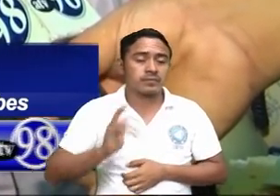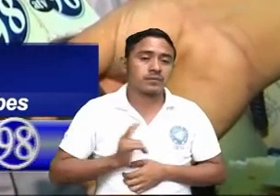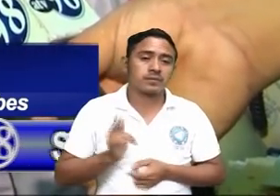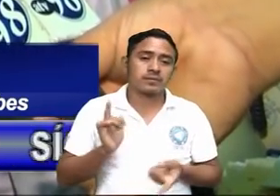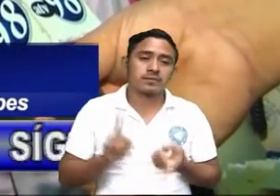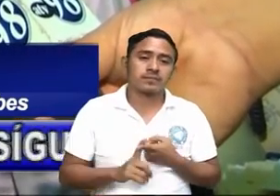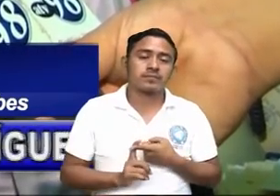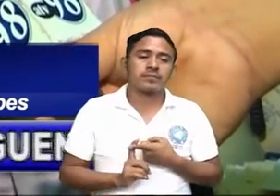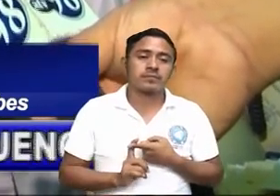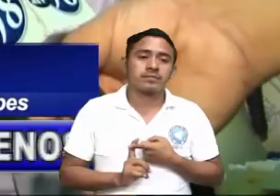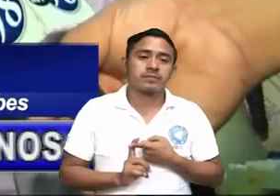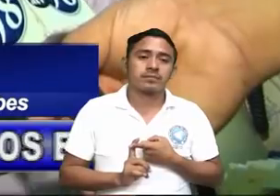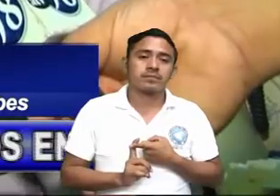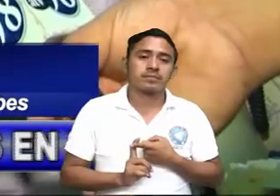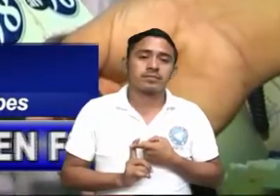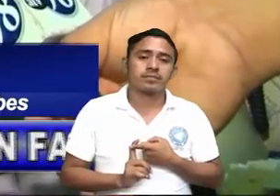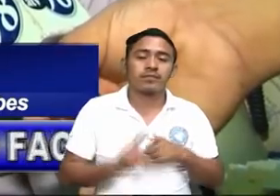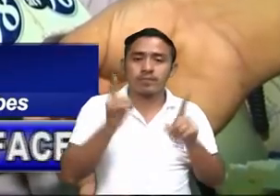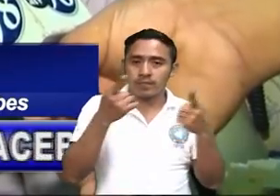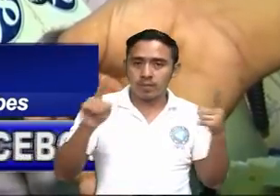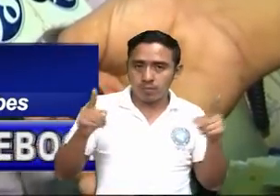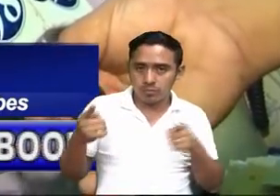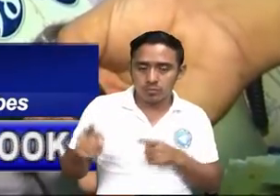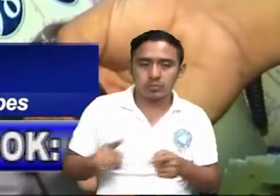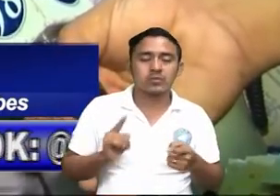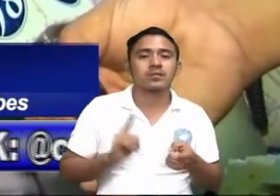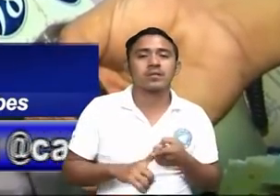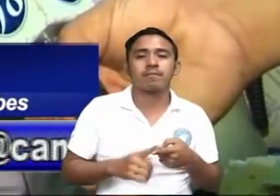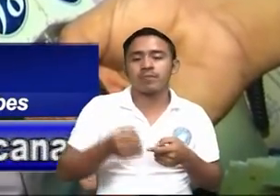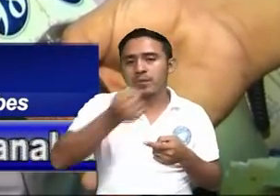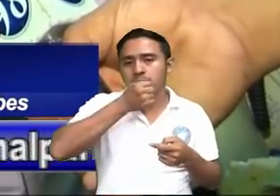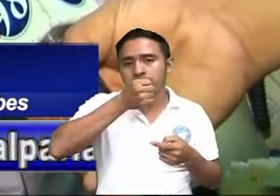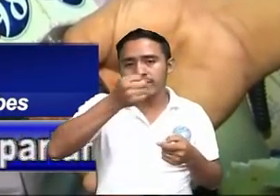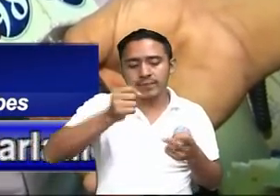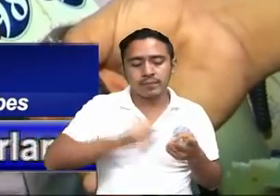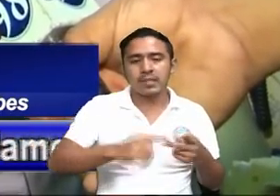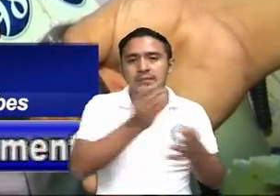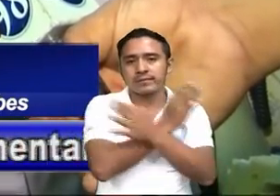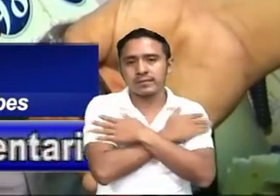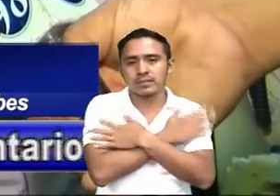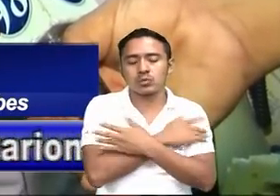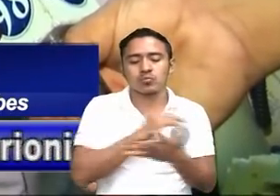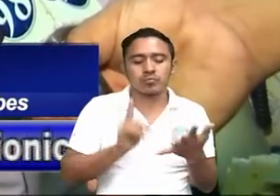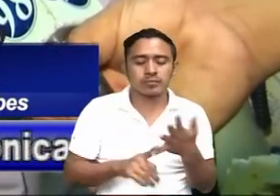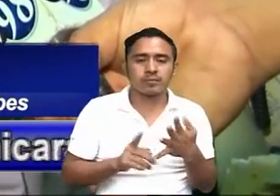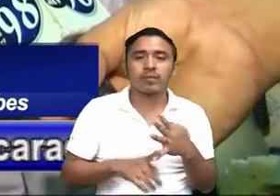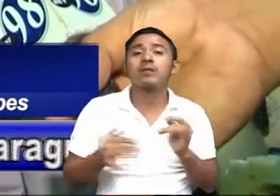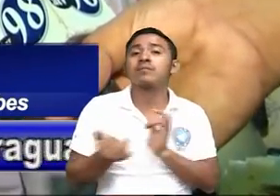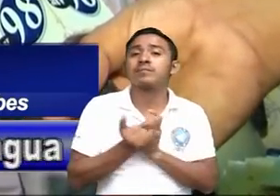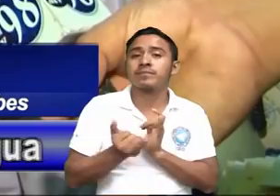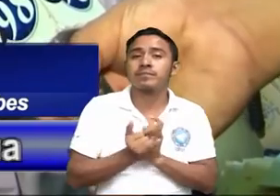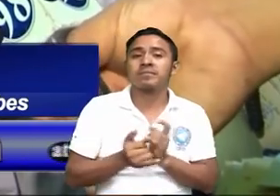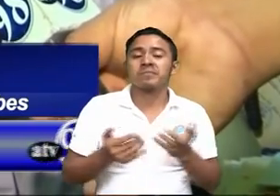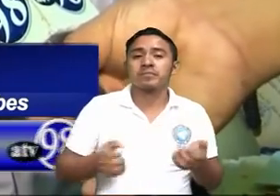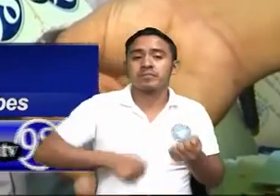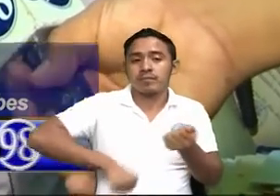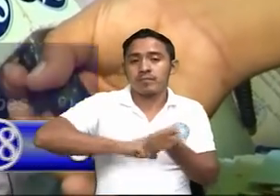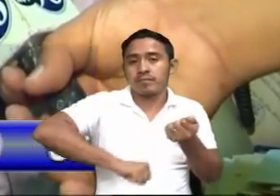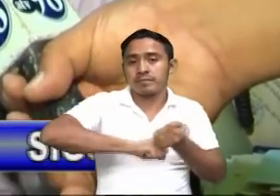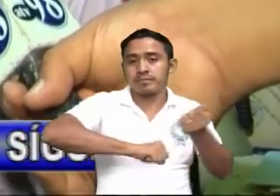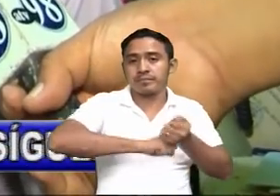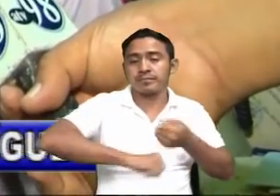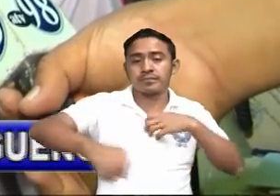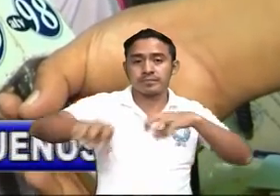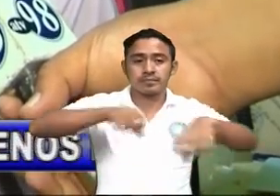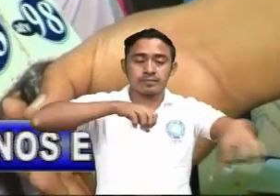servicio de musical, ¿verdad? Noticias, saludos y complacencia, pero también, ¿verdad? Apoyamos todas